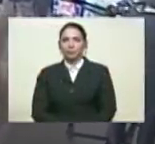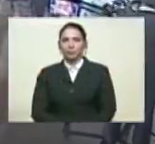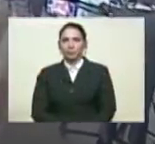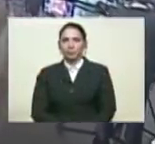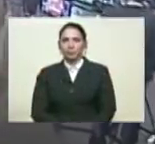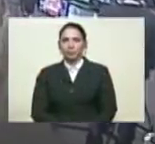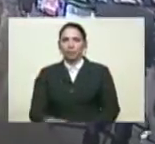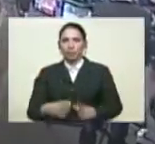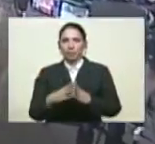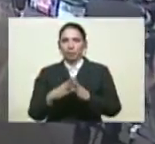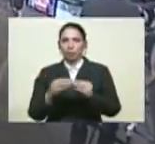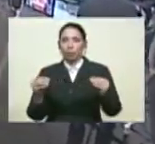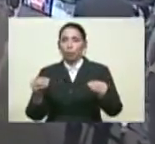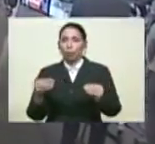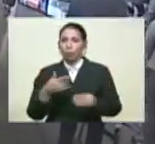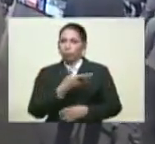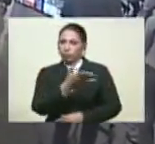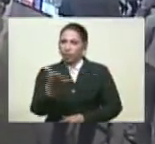Todos ustedes me dicen a mí,